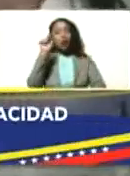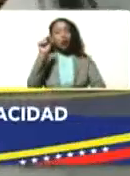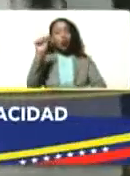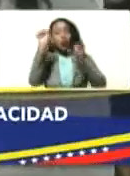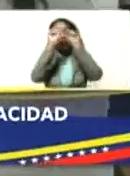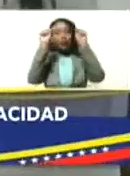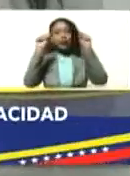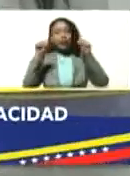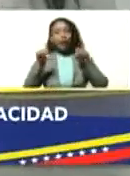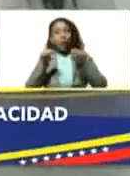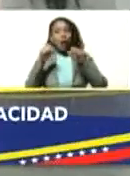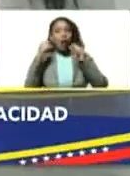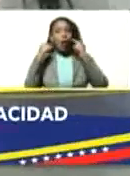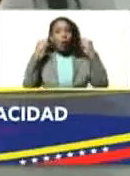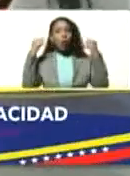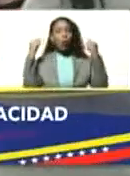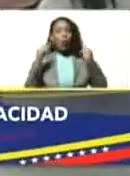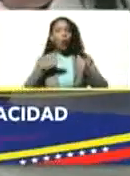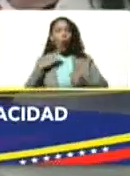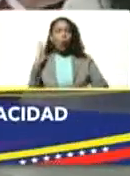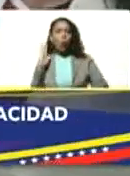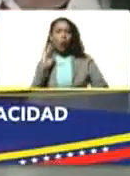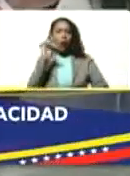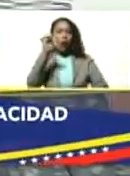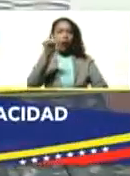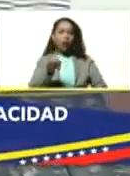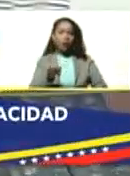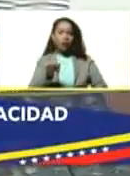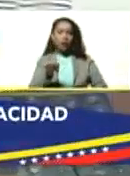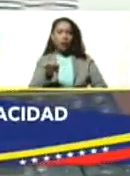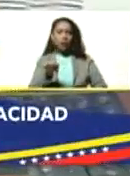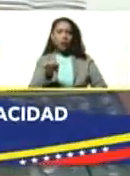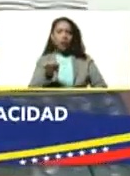sistema auditivo puede venir, presidente,